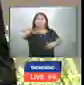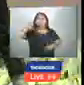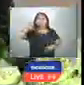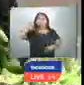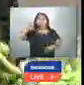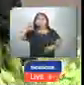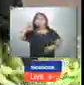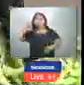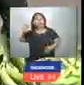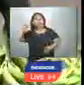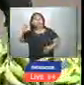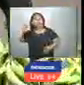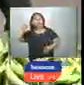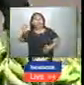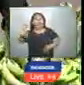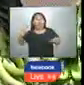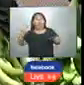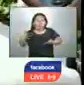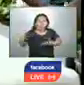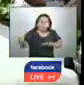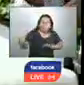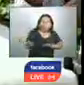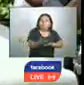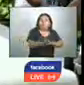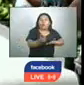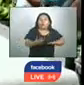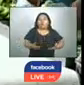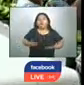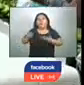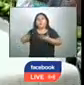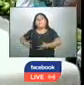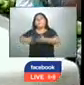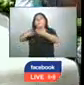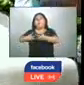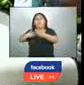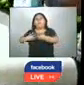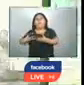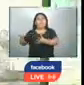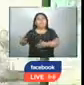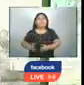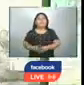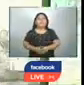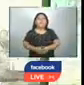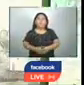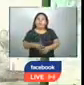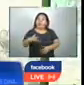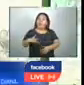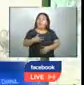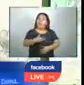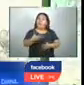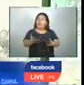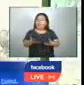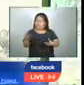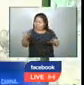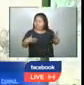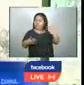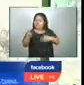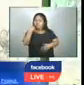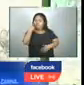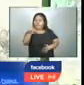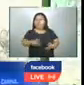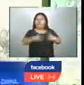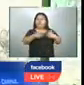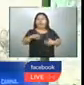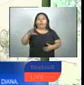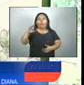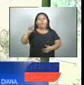Carlos, quienes cultivan, recolectan y entregan el plátano cortado y sin máscara. Y por eso es los quisimos invitar hoy aquí a la Cooperativa